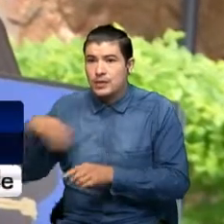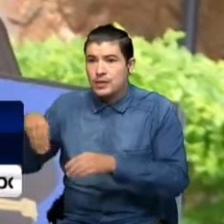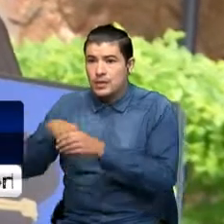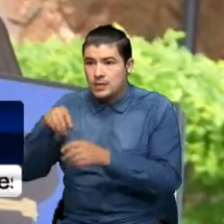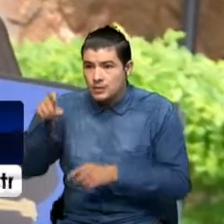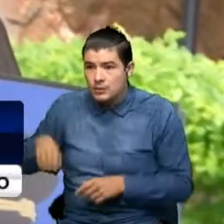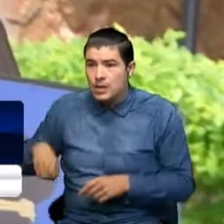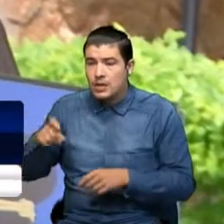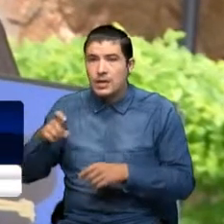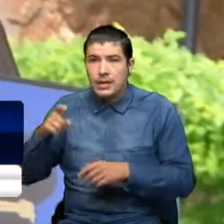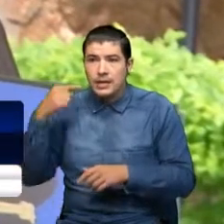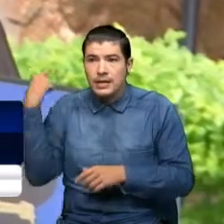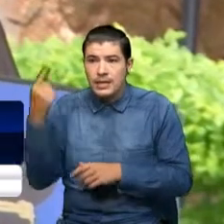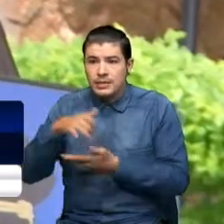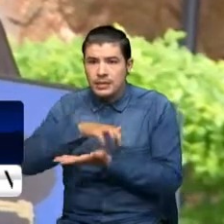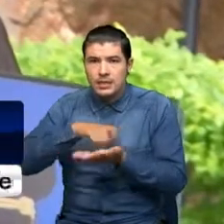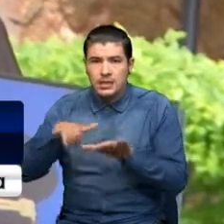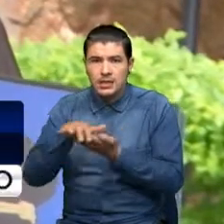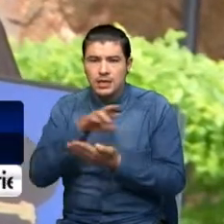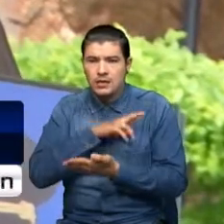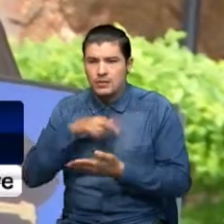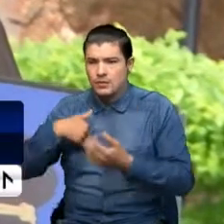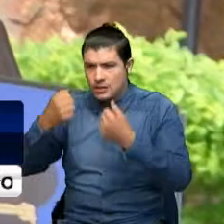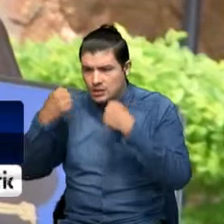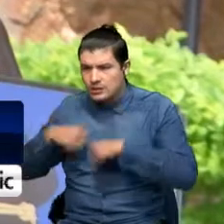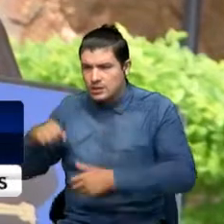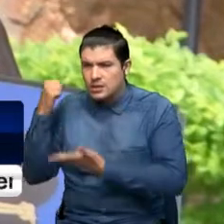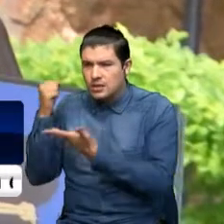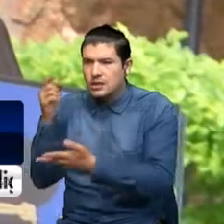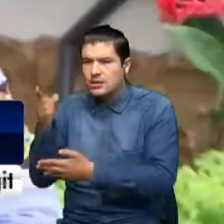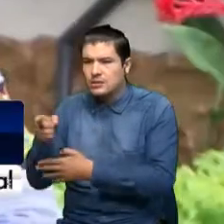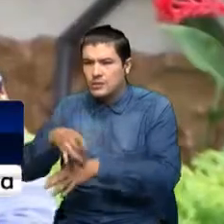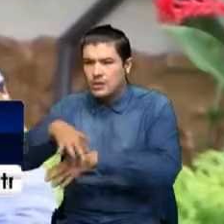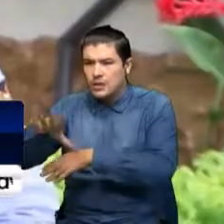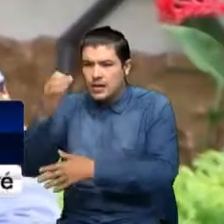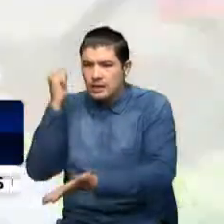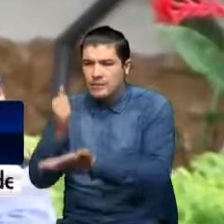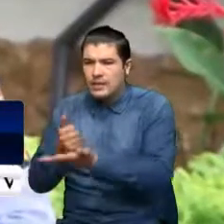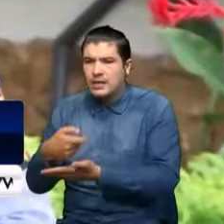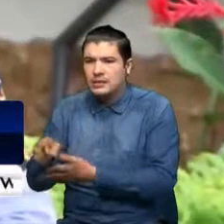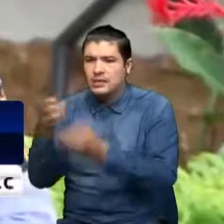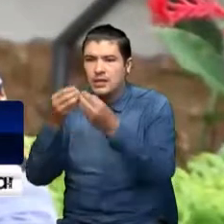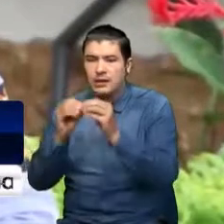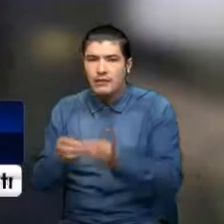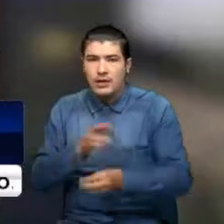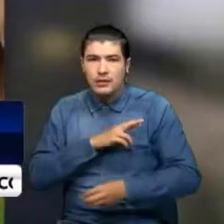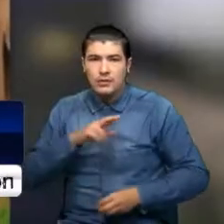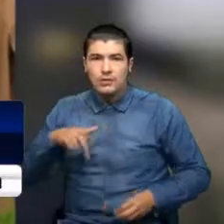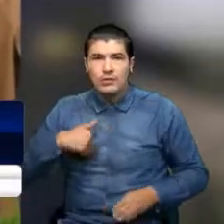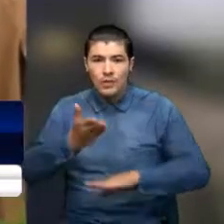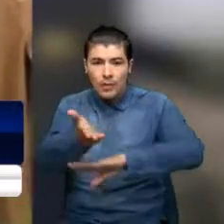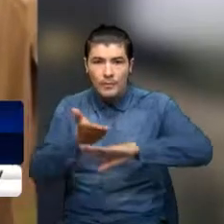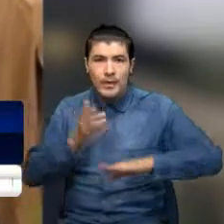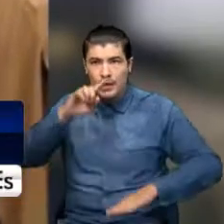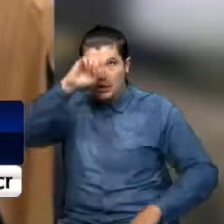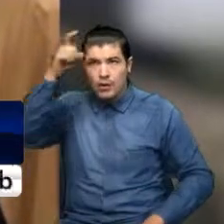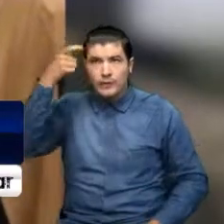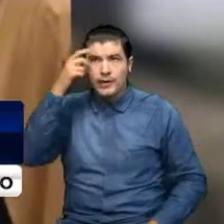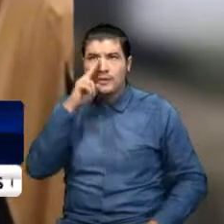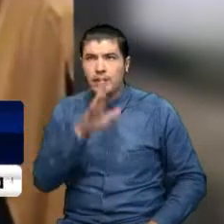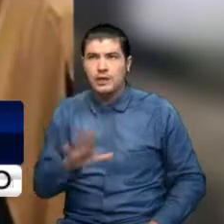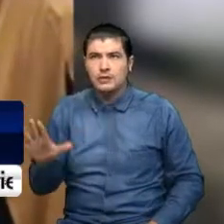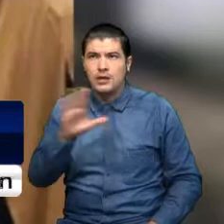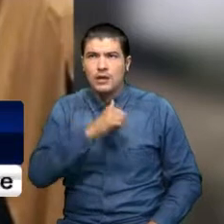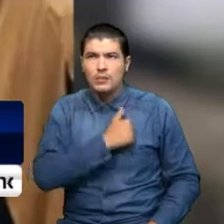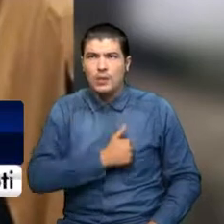durante la vida en nuestros hijos para que lo fueran a dejar asesinar de esta forma solicitamos al gobierno que por favor nos escuchen